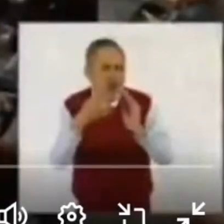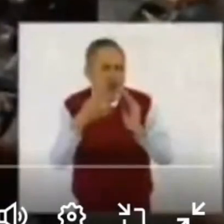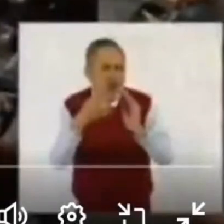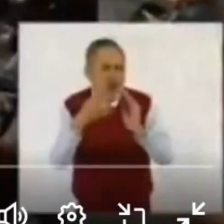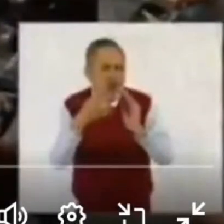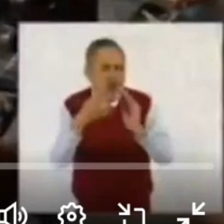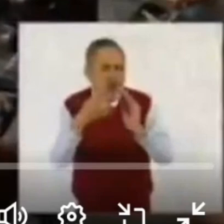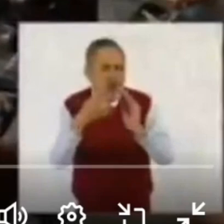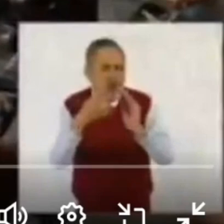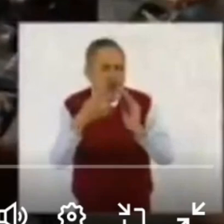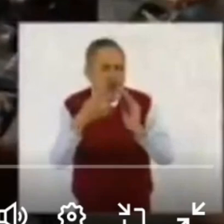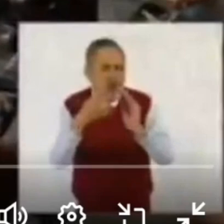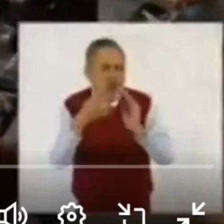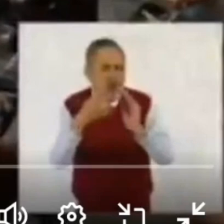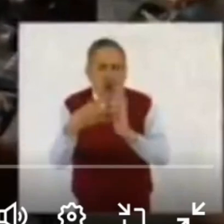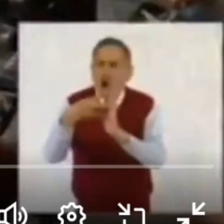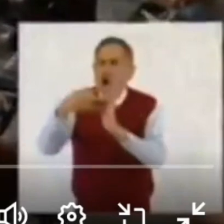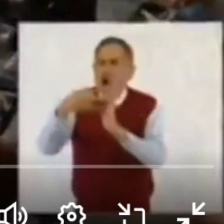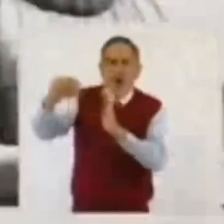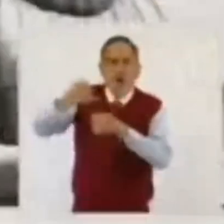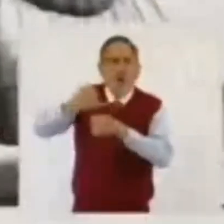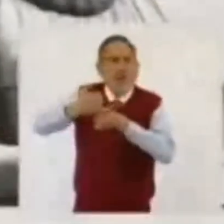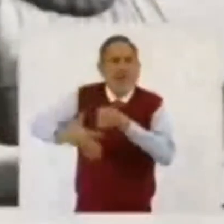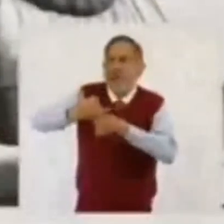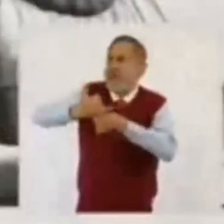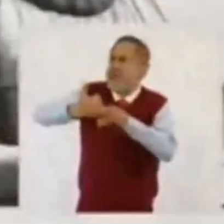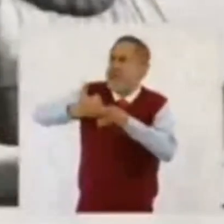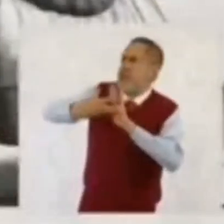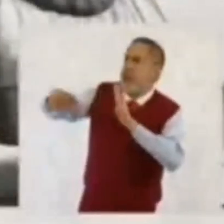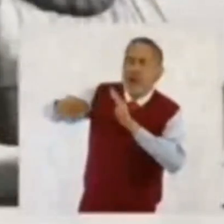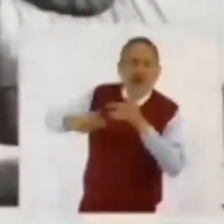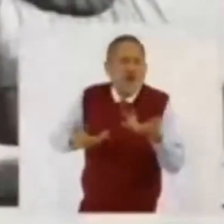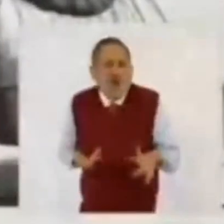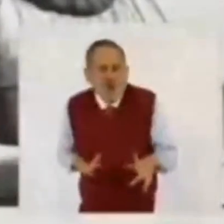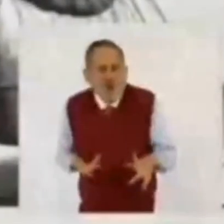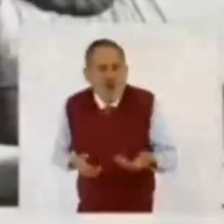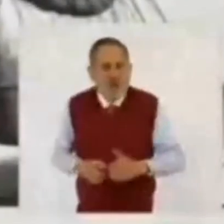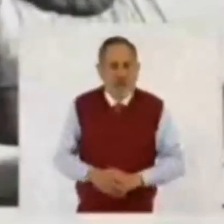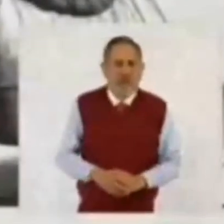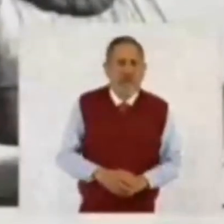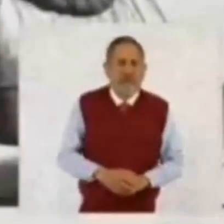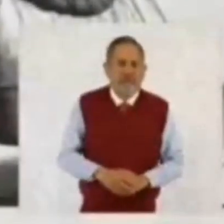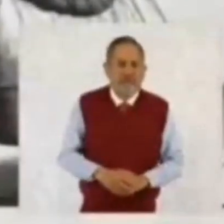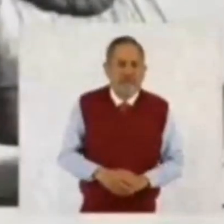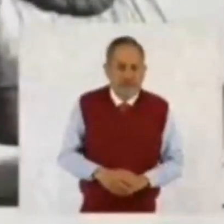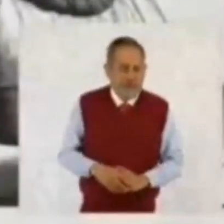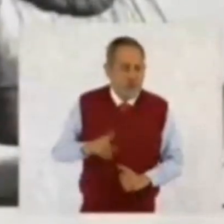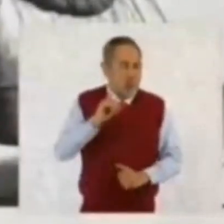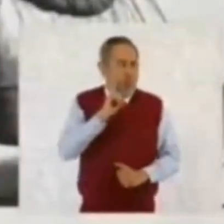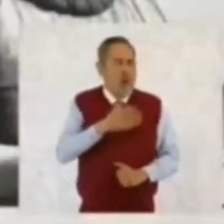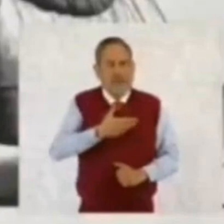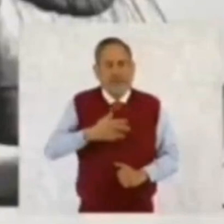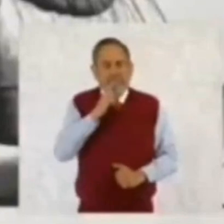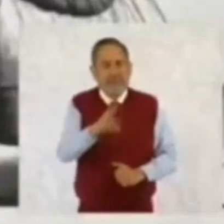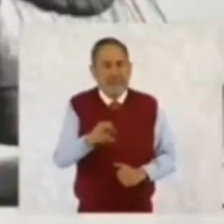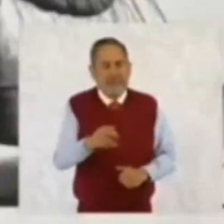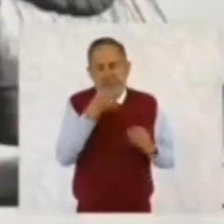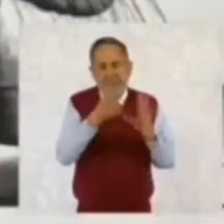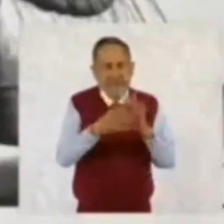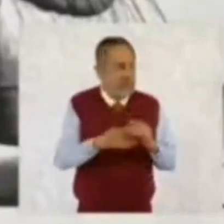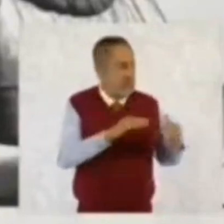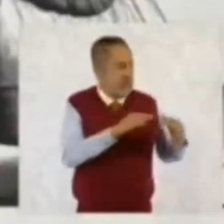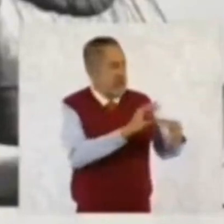con todos ustedes. Gracias. Es importante mencionar, porque la oposición está diciendo que nosotros